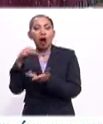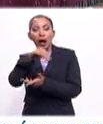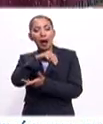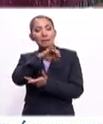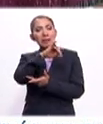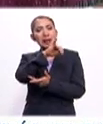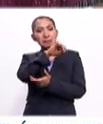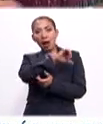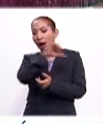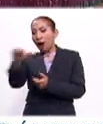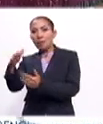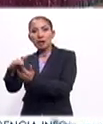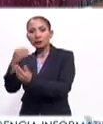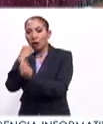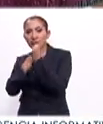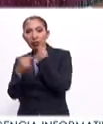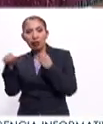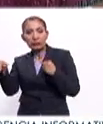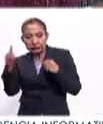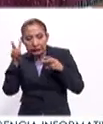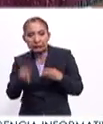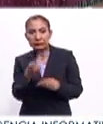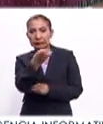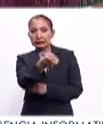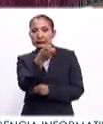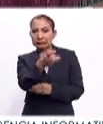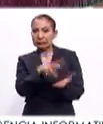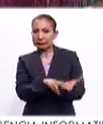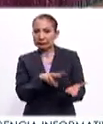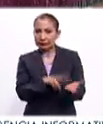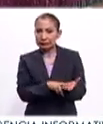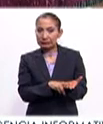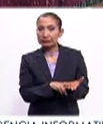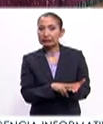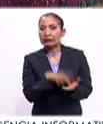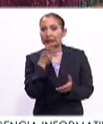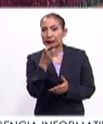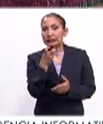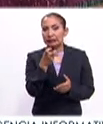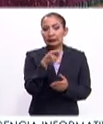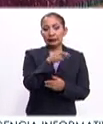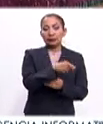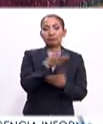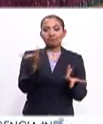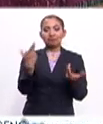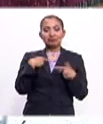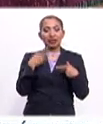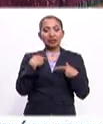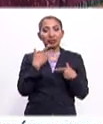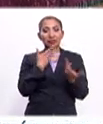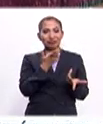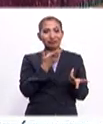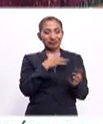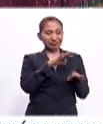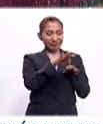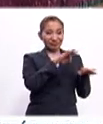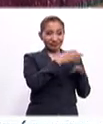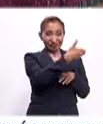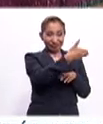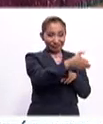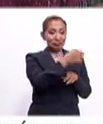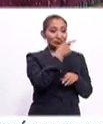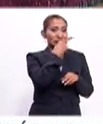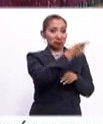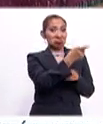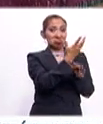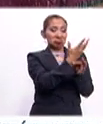a la mesa sería como la clave, ¿no? Y en ese sentido, pues los campesinos milperos